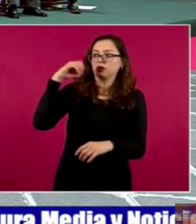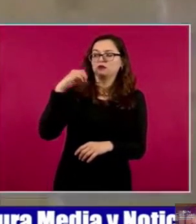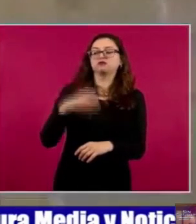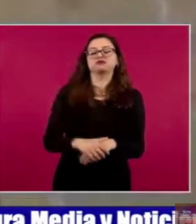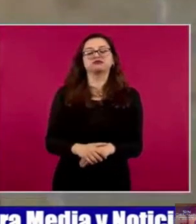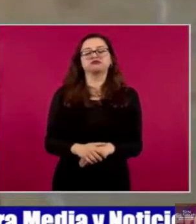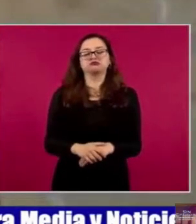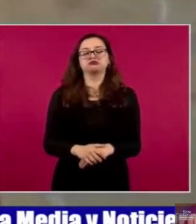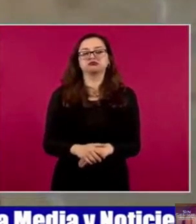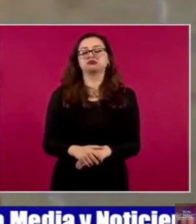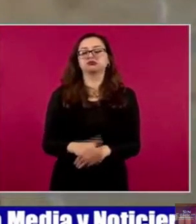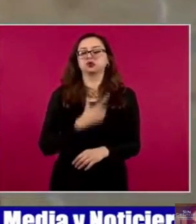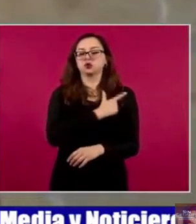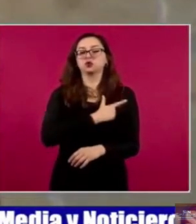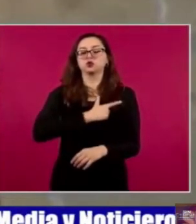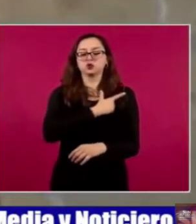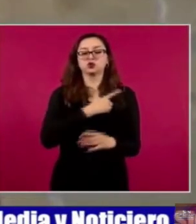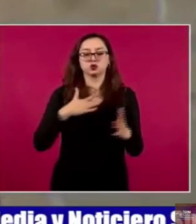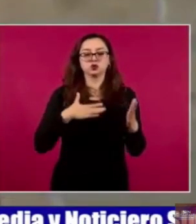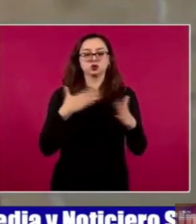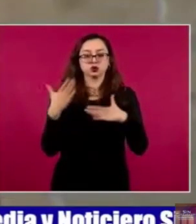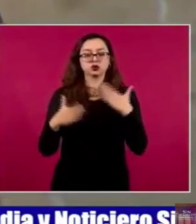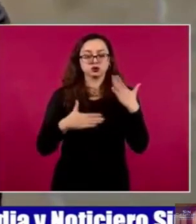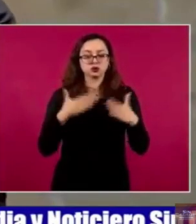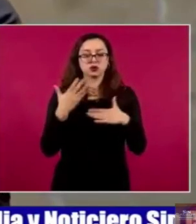que se esté llevando a cabo esa transición